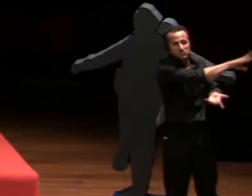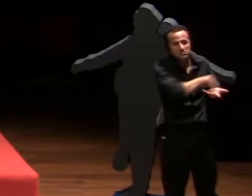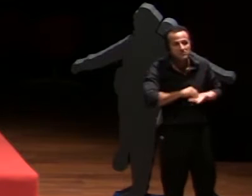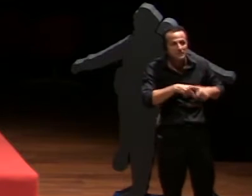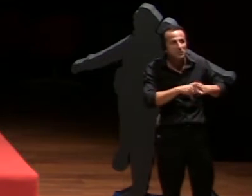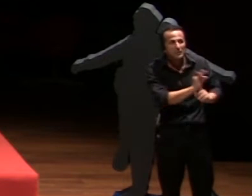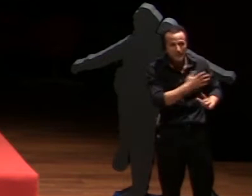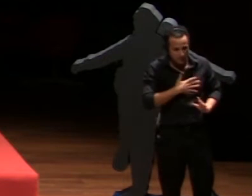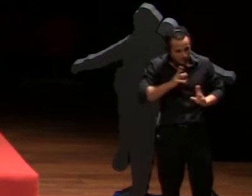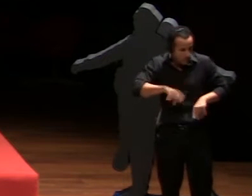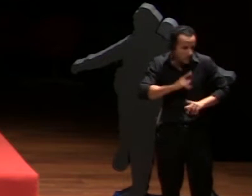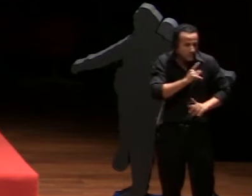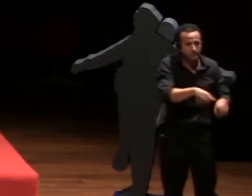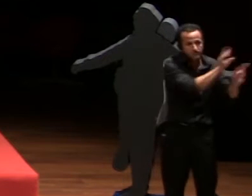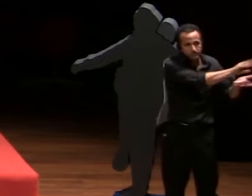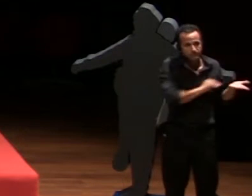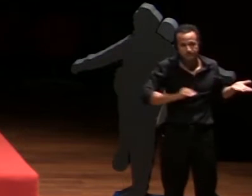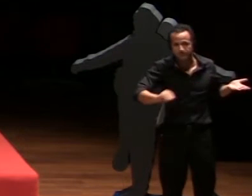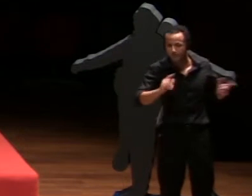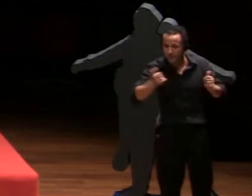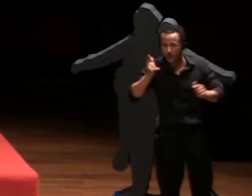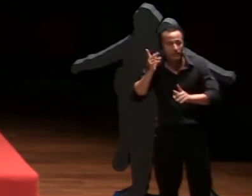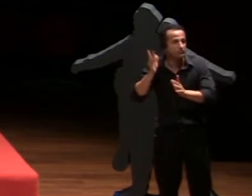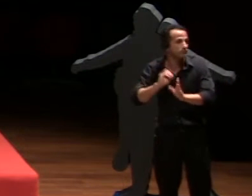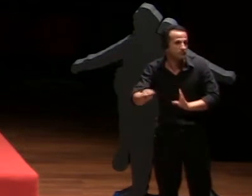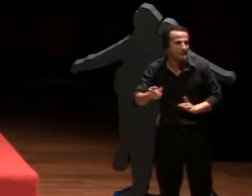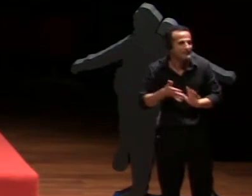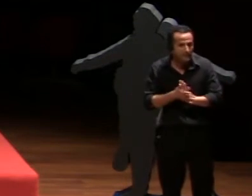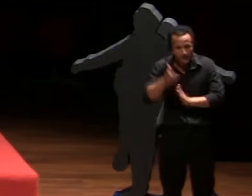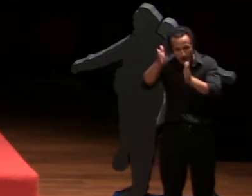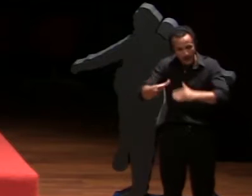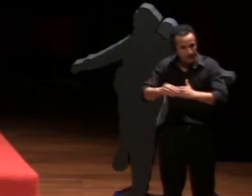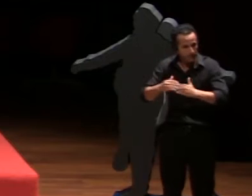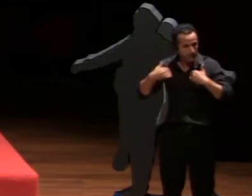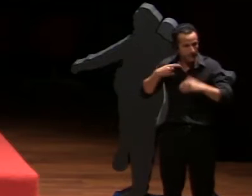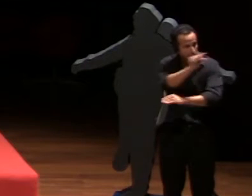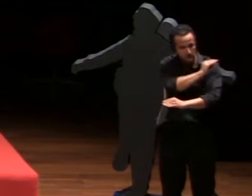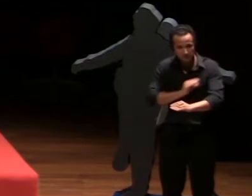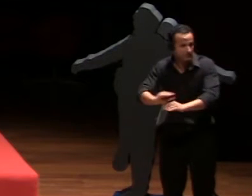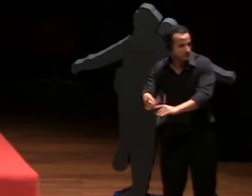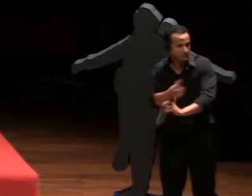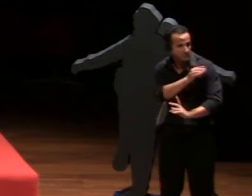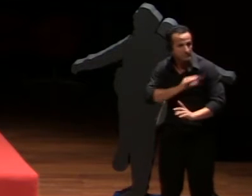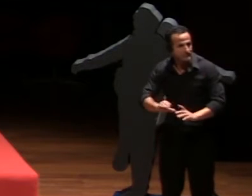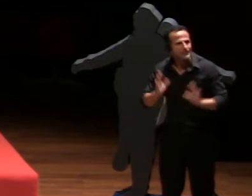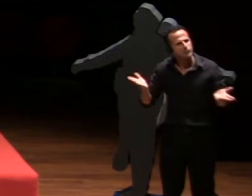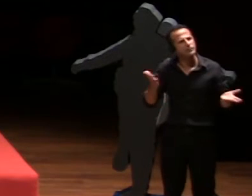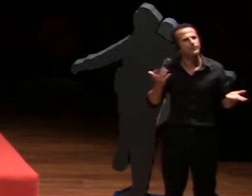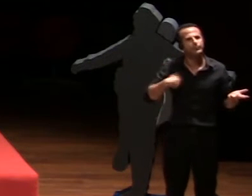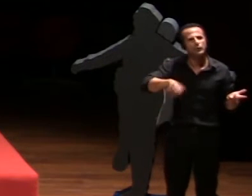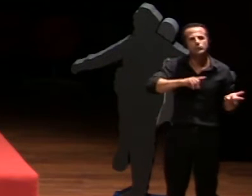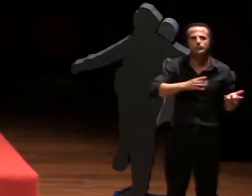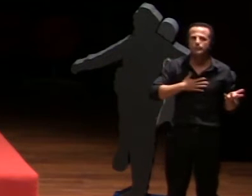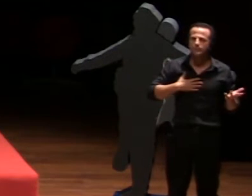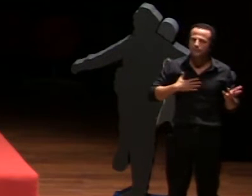misma naturaleza ni del mismo constructo sobre el que nosotros cambiamos nuestros pacientes, ¿no? Por tanto, me gustaría